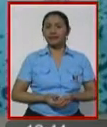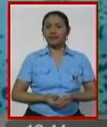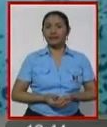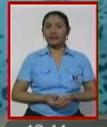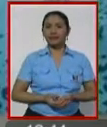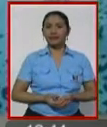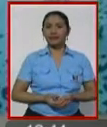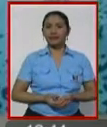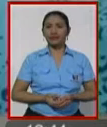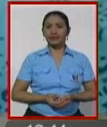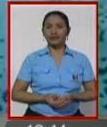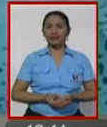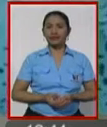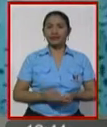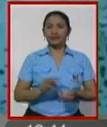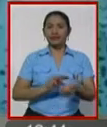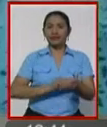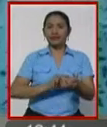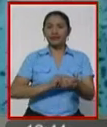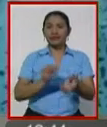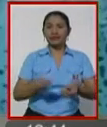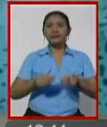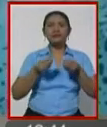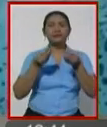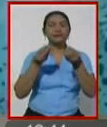con alcohol y